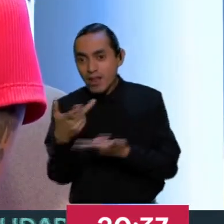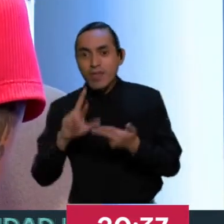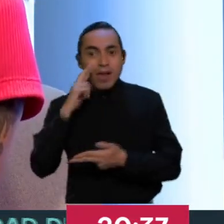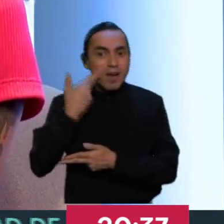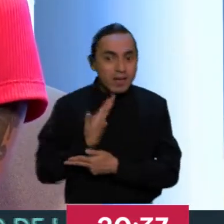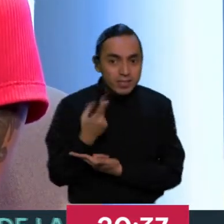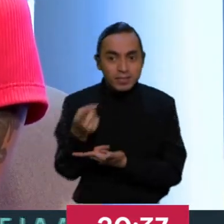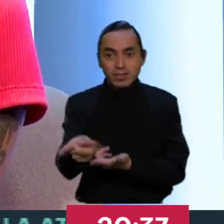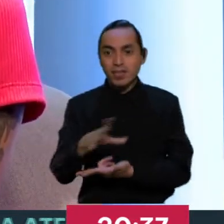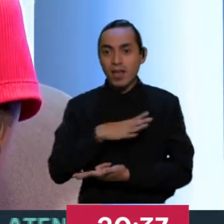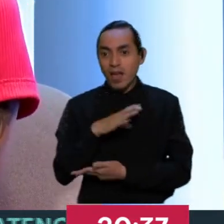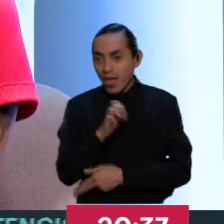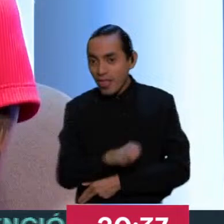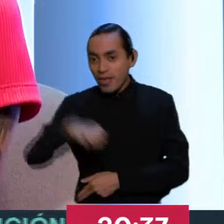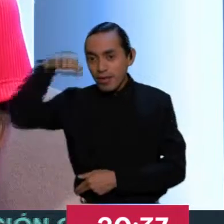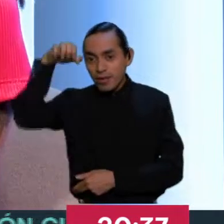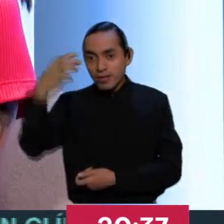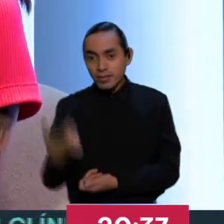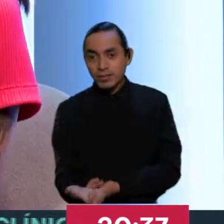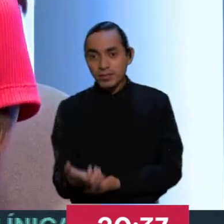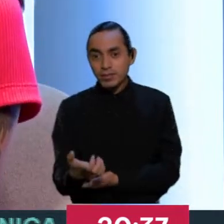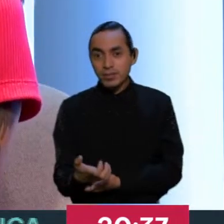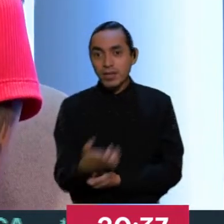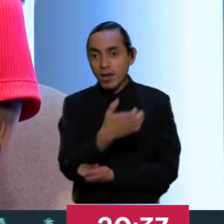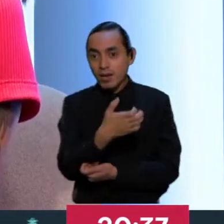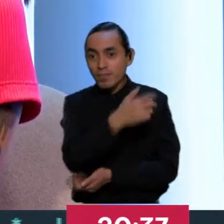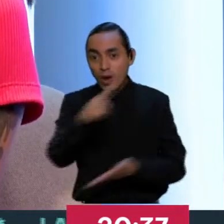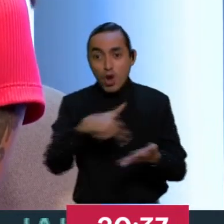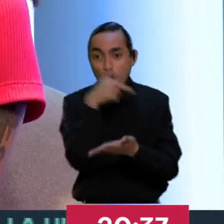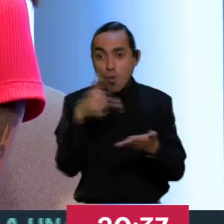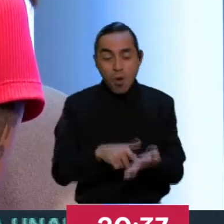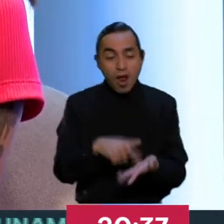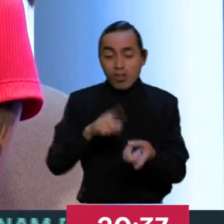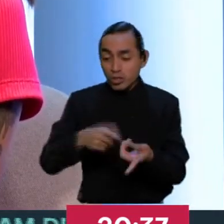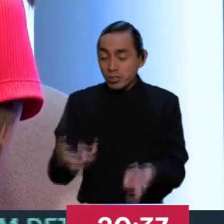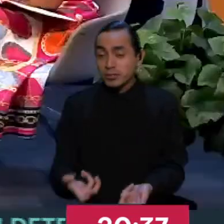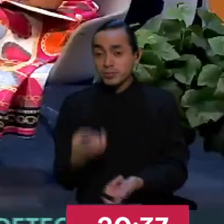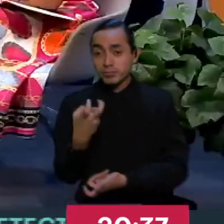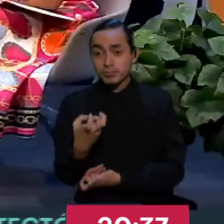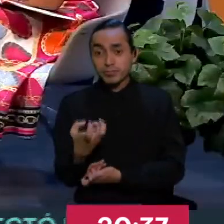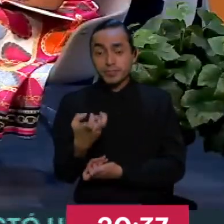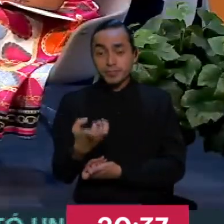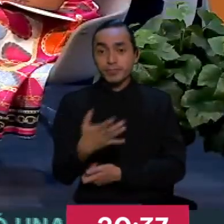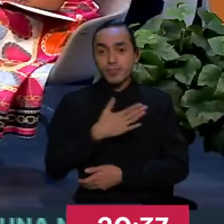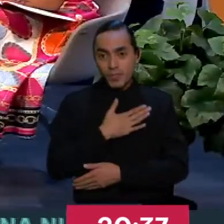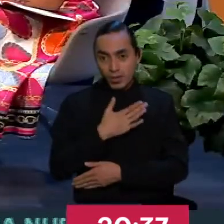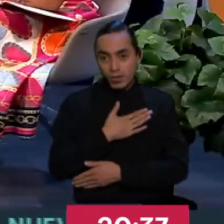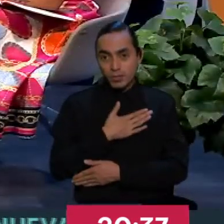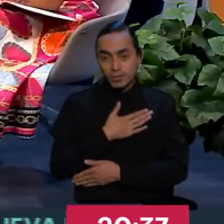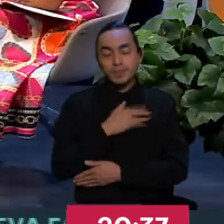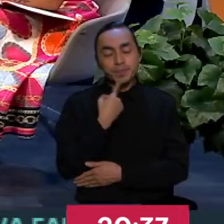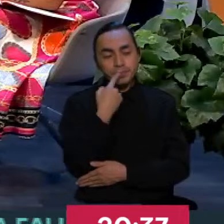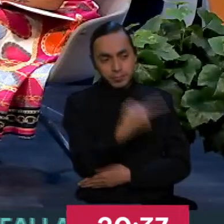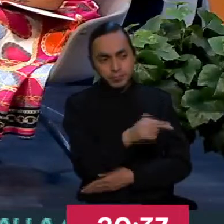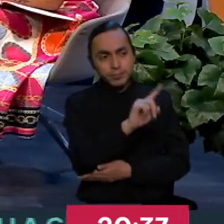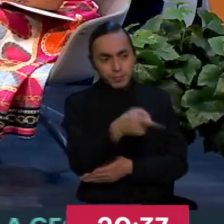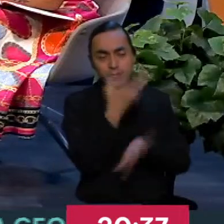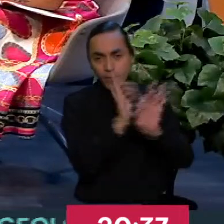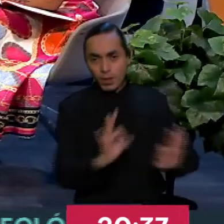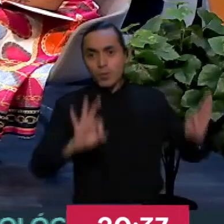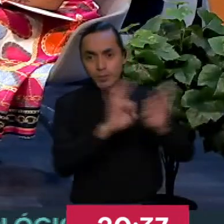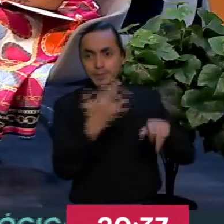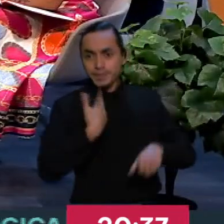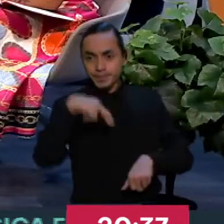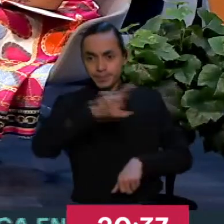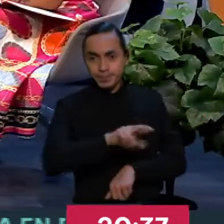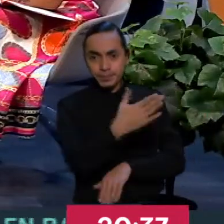de la geografía, ¿no? Entonces, yo además de decir que es importante tener representatividad, yo diría que es